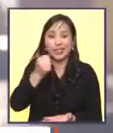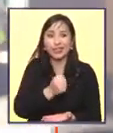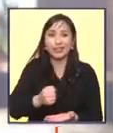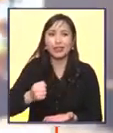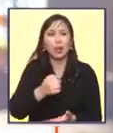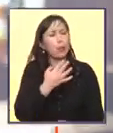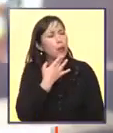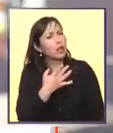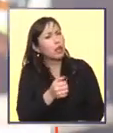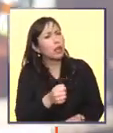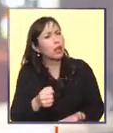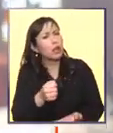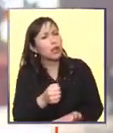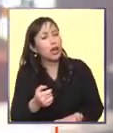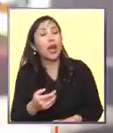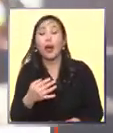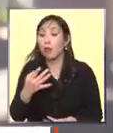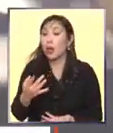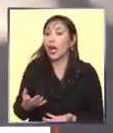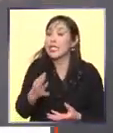te levanta el sabor.